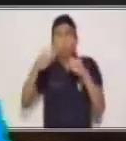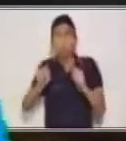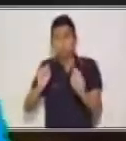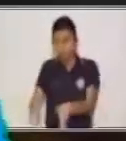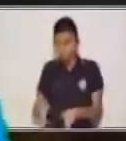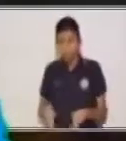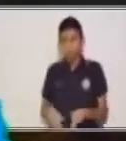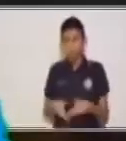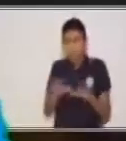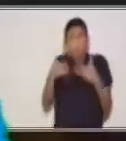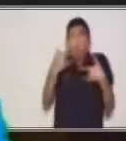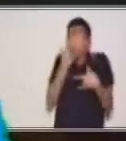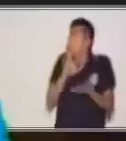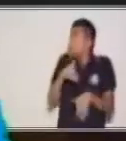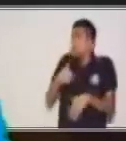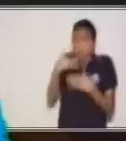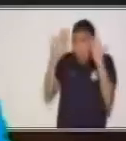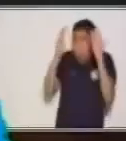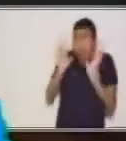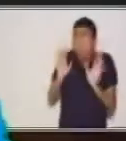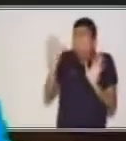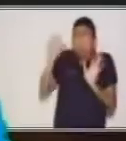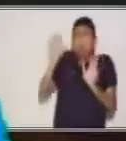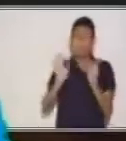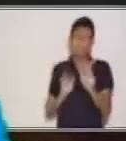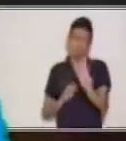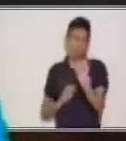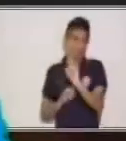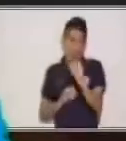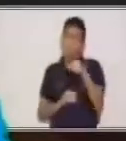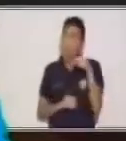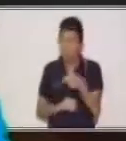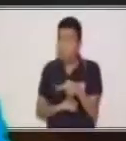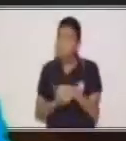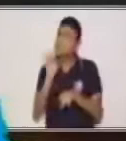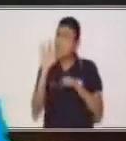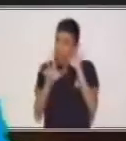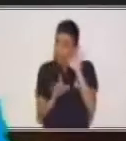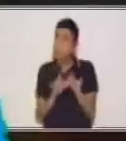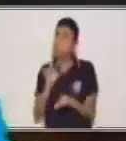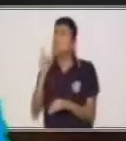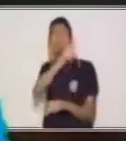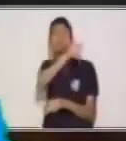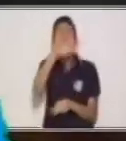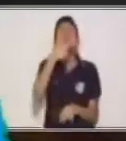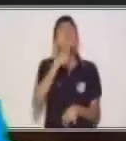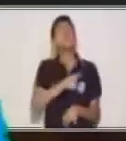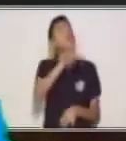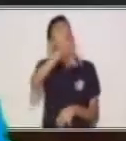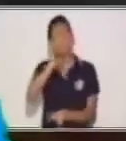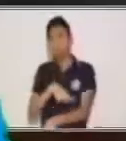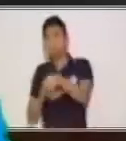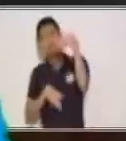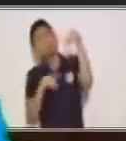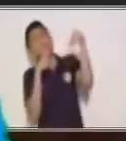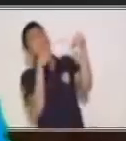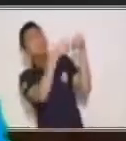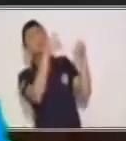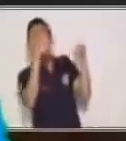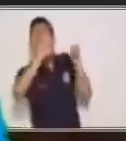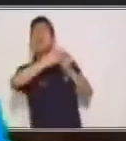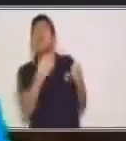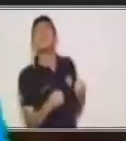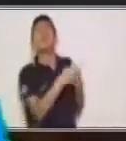se va a quebrar solito, ¿sí? El trasto fue quebrado por alguien. Entonces, ese tipo de frase de